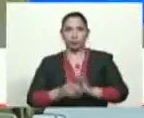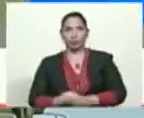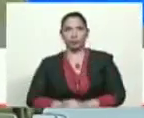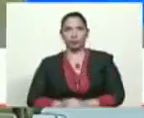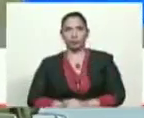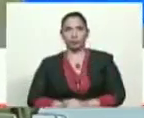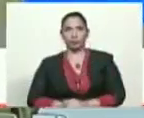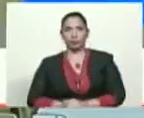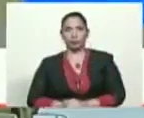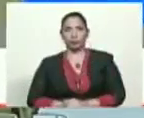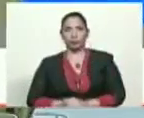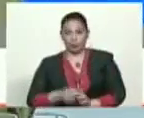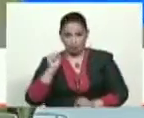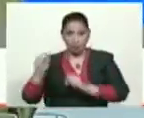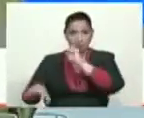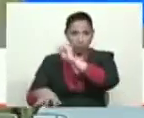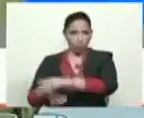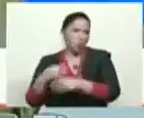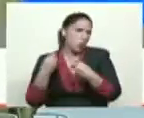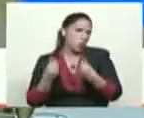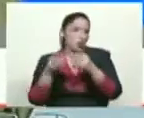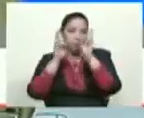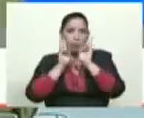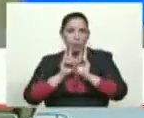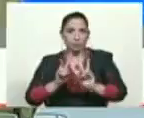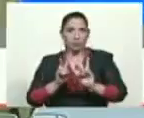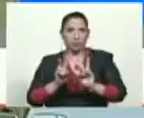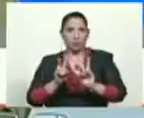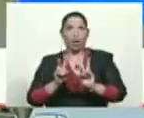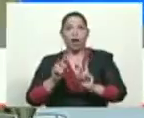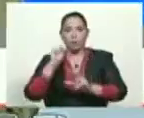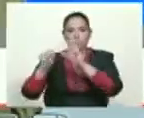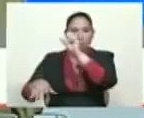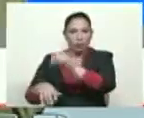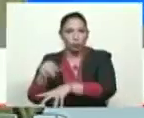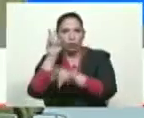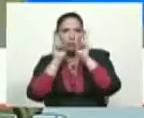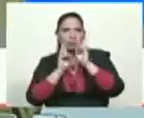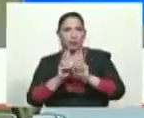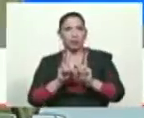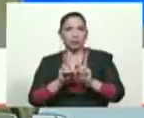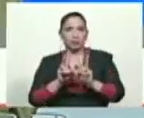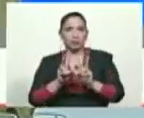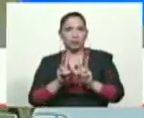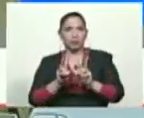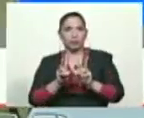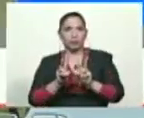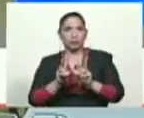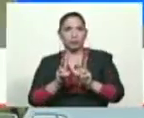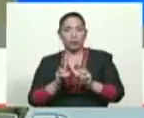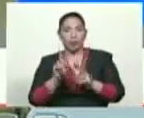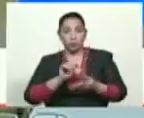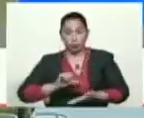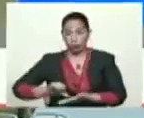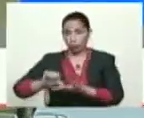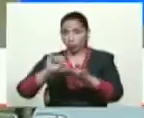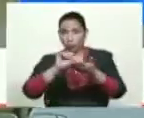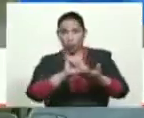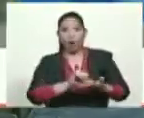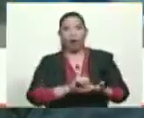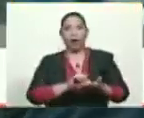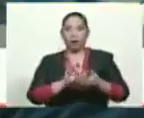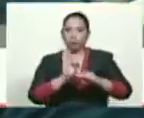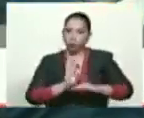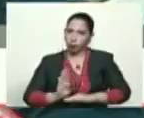la basura la limpieza basura y limpieza ciudades ecológicas